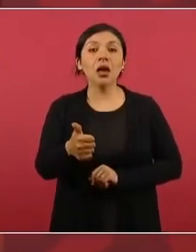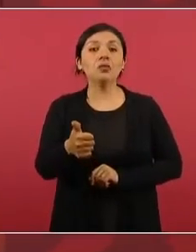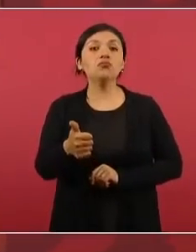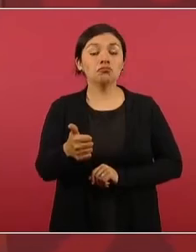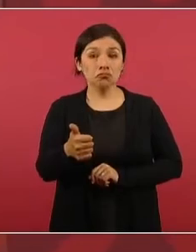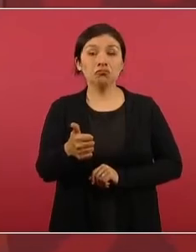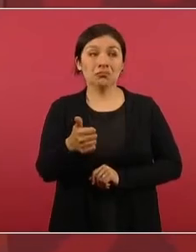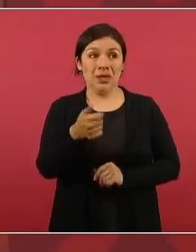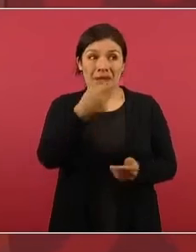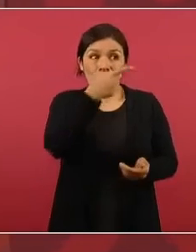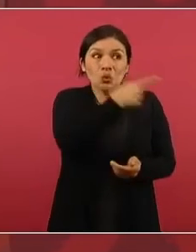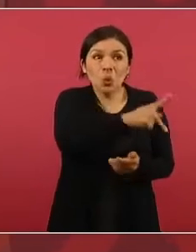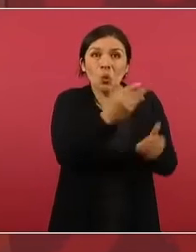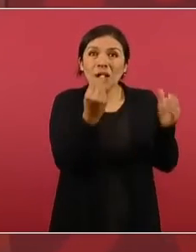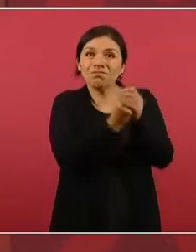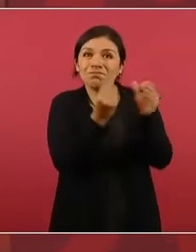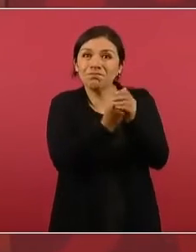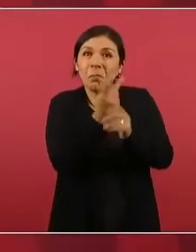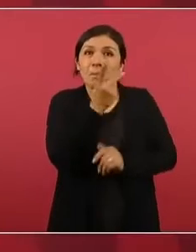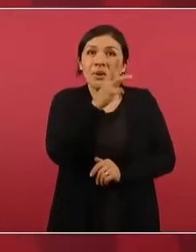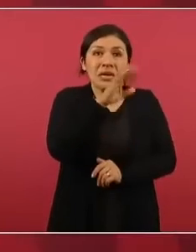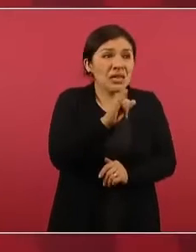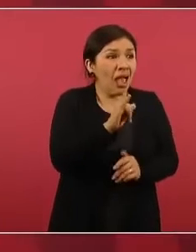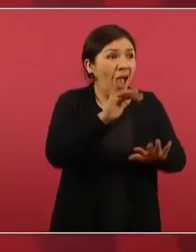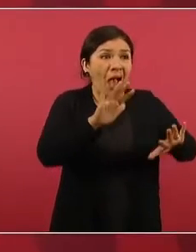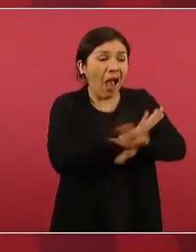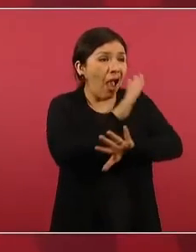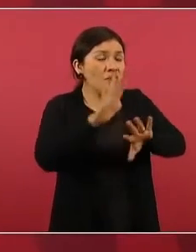al interior, vendrá de fuera